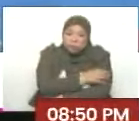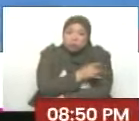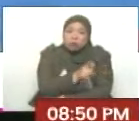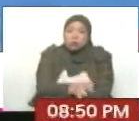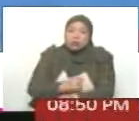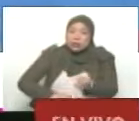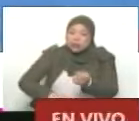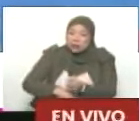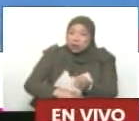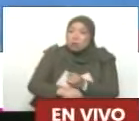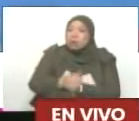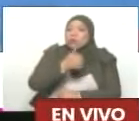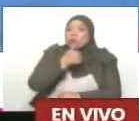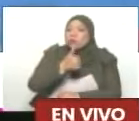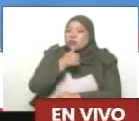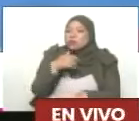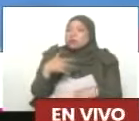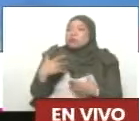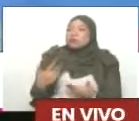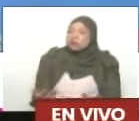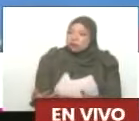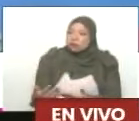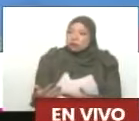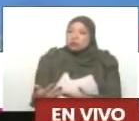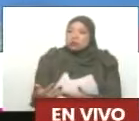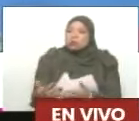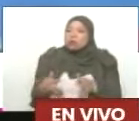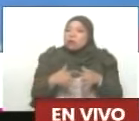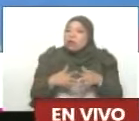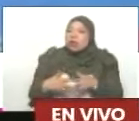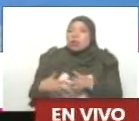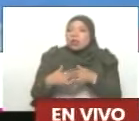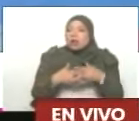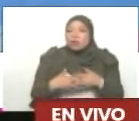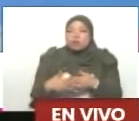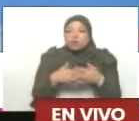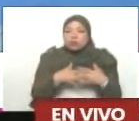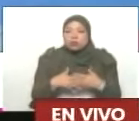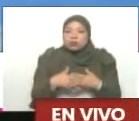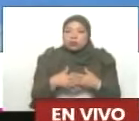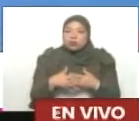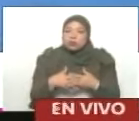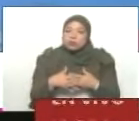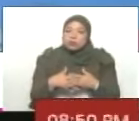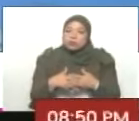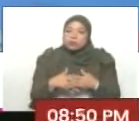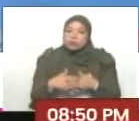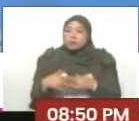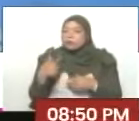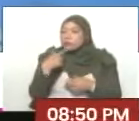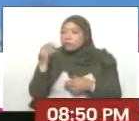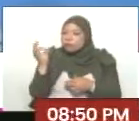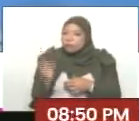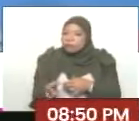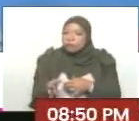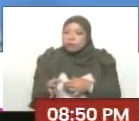¿Con el apoyo de quién? De Estados Unidos de Norteamérica. ¿Es la verdad?